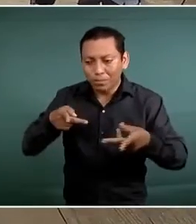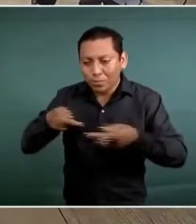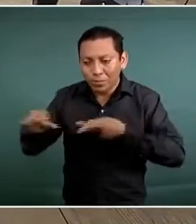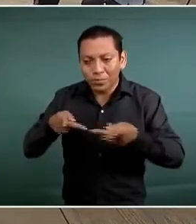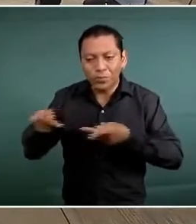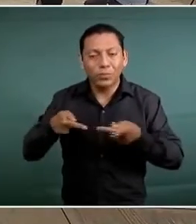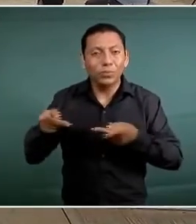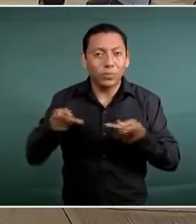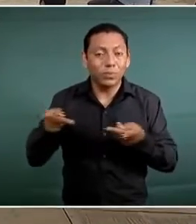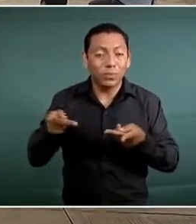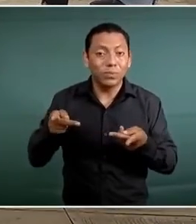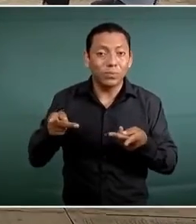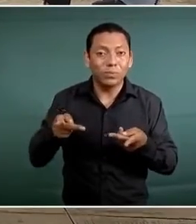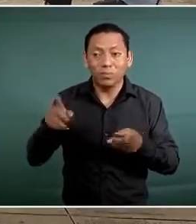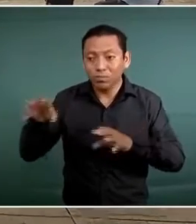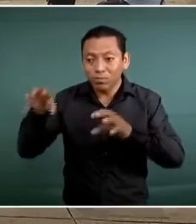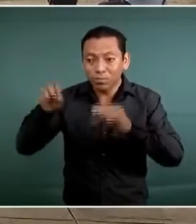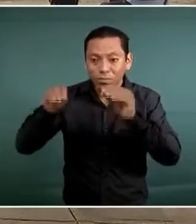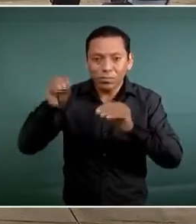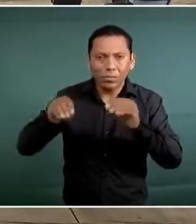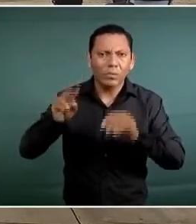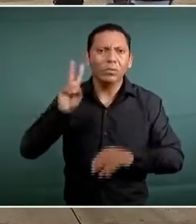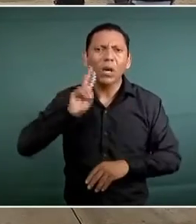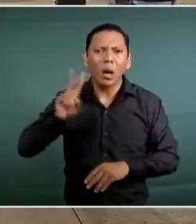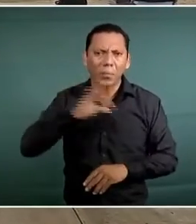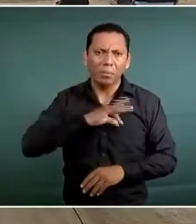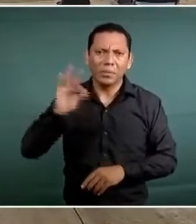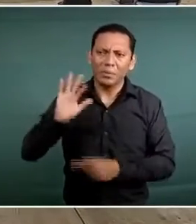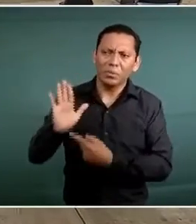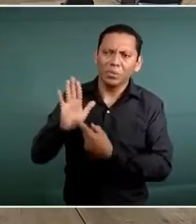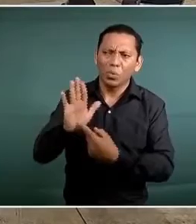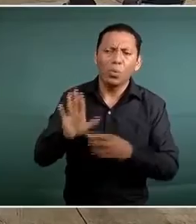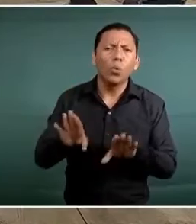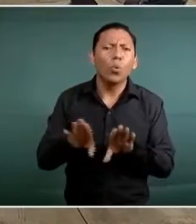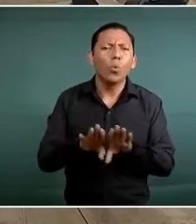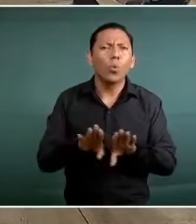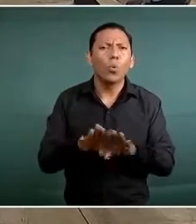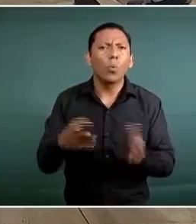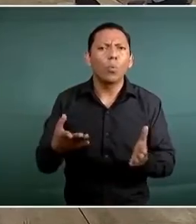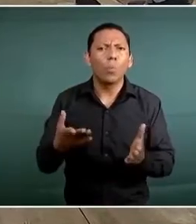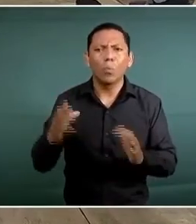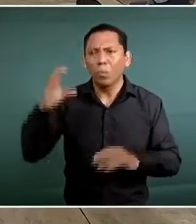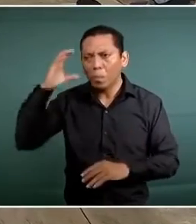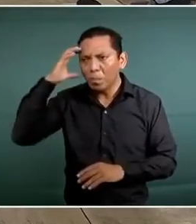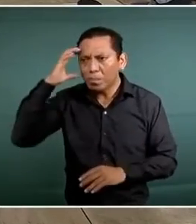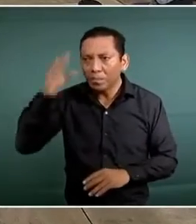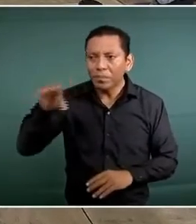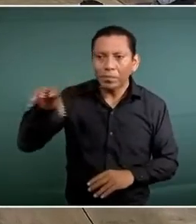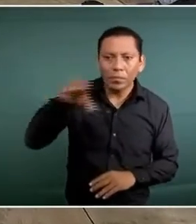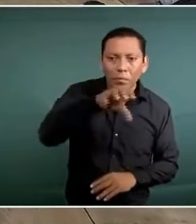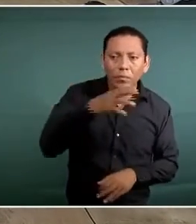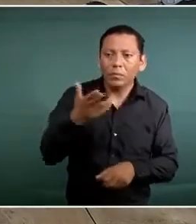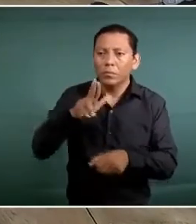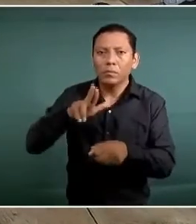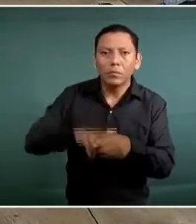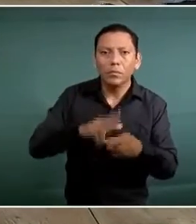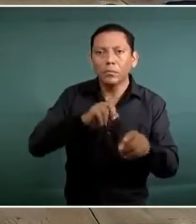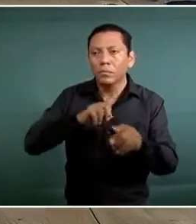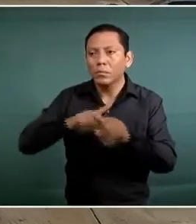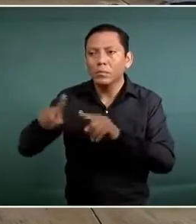a ver si se pone como estamos en camas de hospitalización